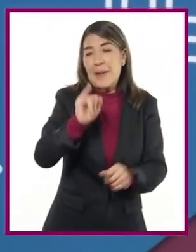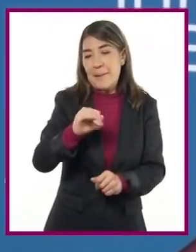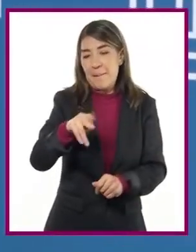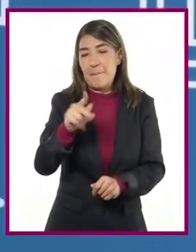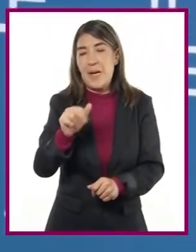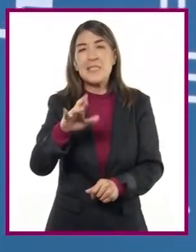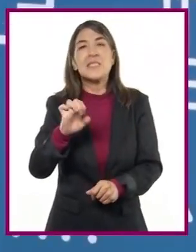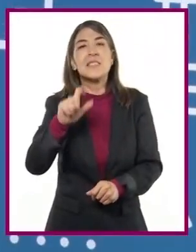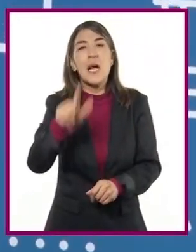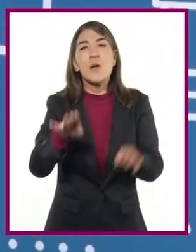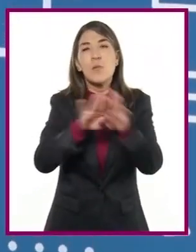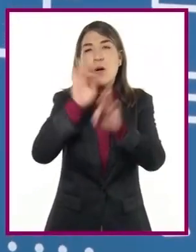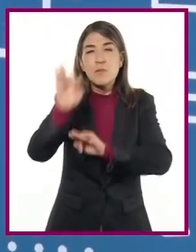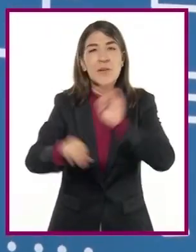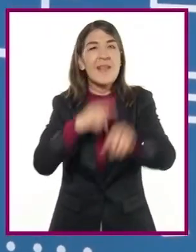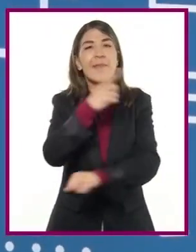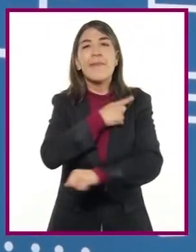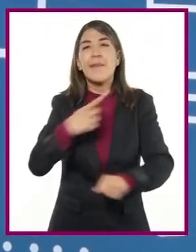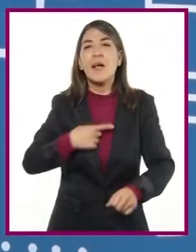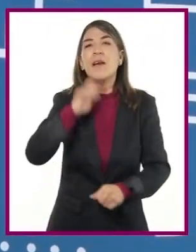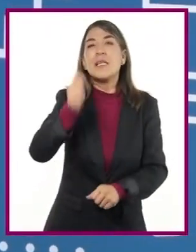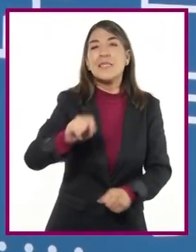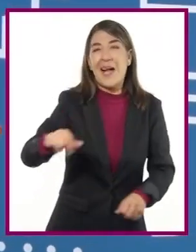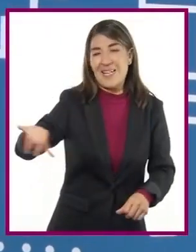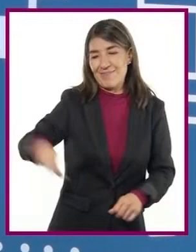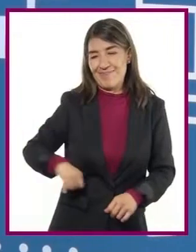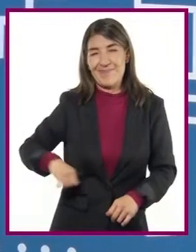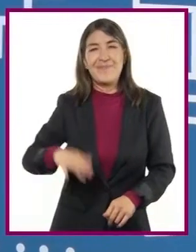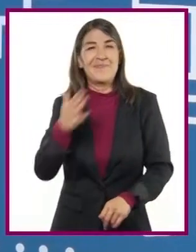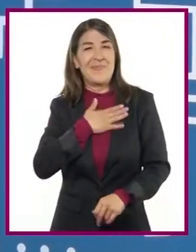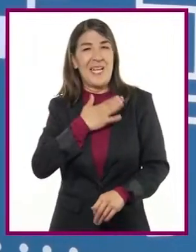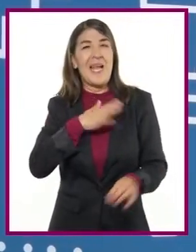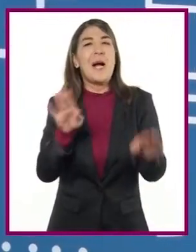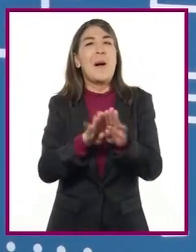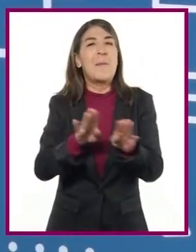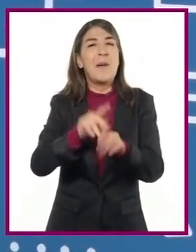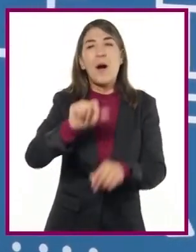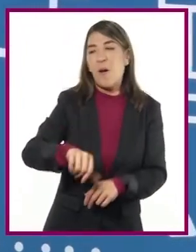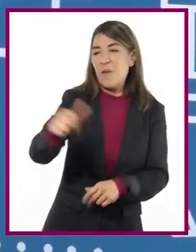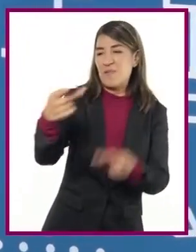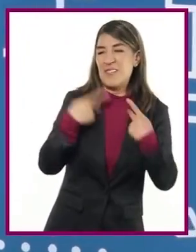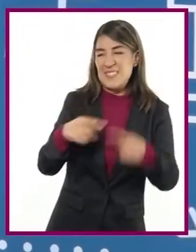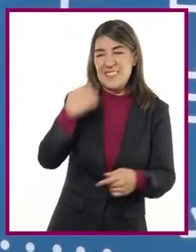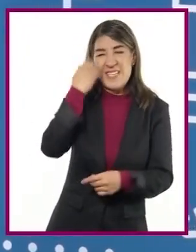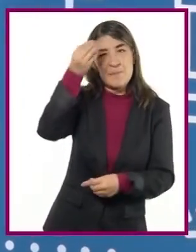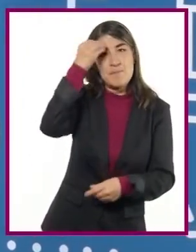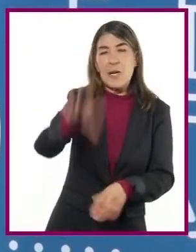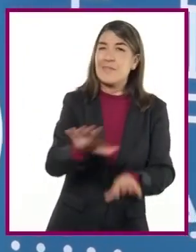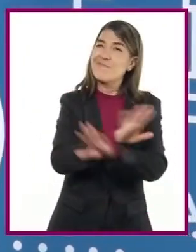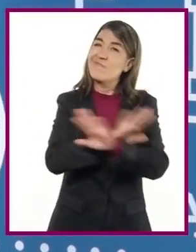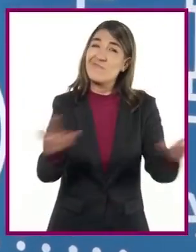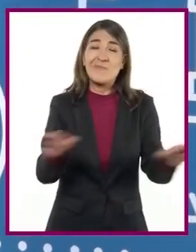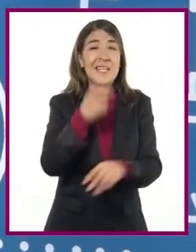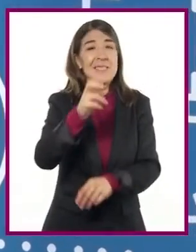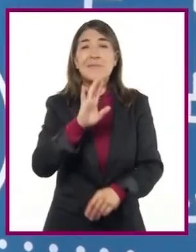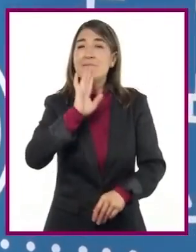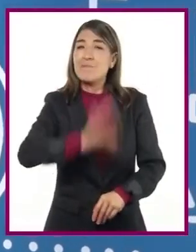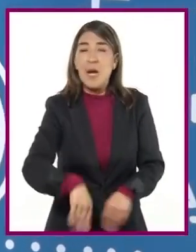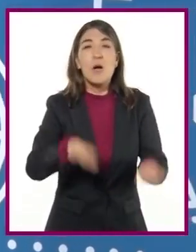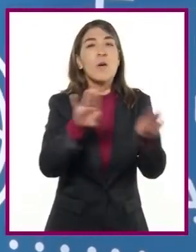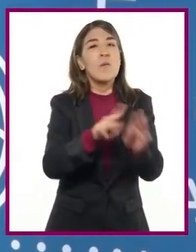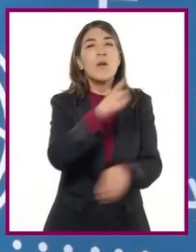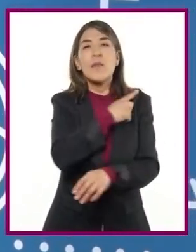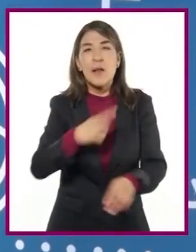el deber de mantenerse ajenos a los intereses de las partes en controversia, así como de dirigir y resolver